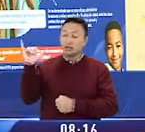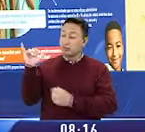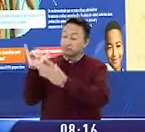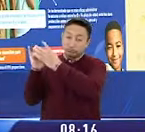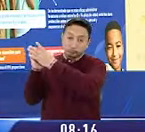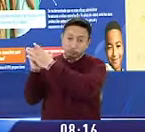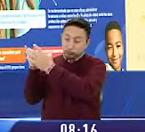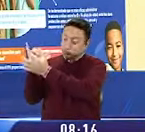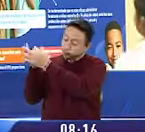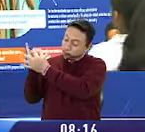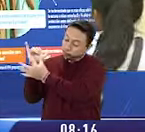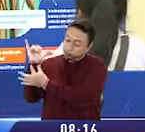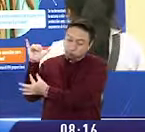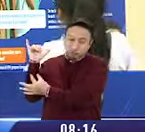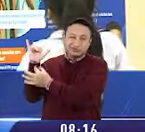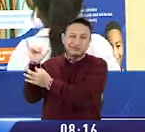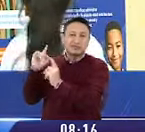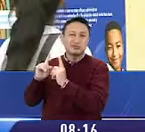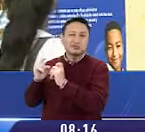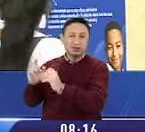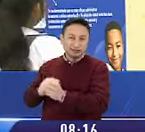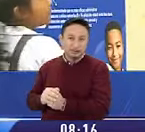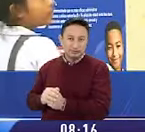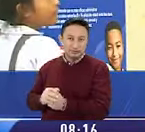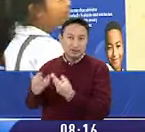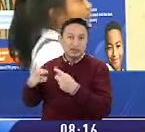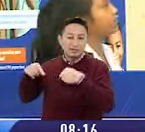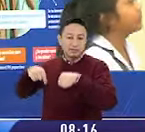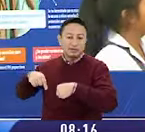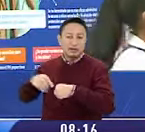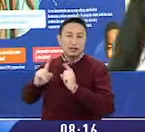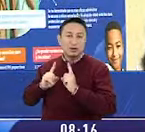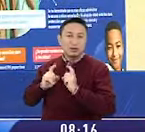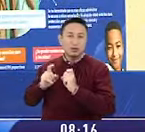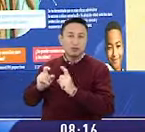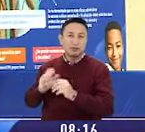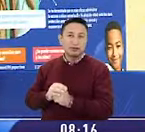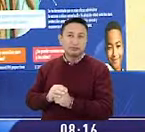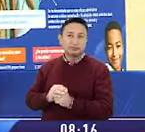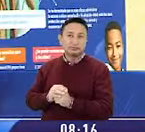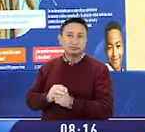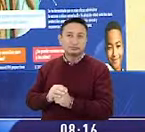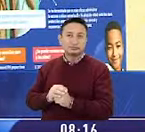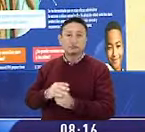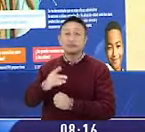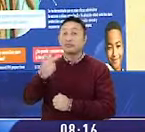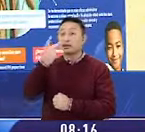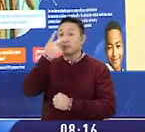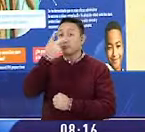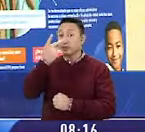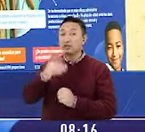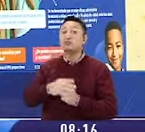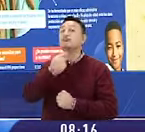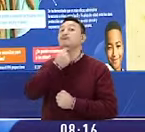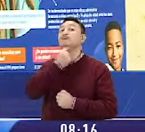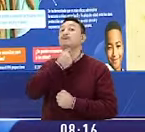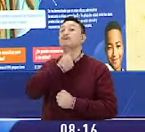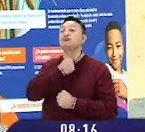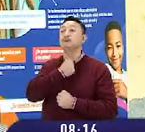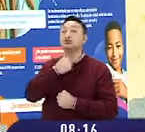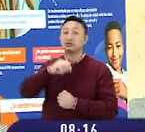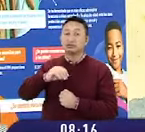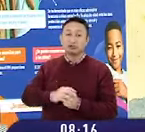uterino y también se puede relacionar con cáncer de pene y orofaringe. Tiene mucha